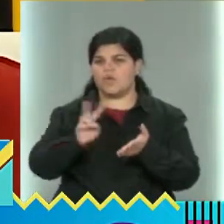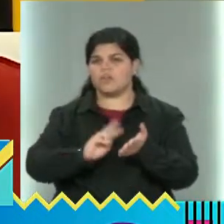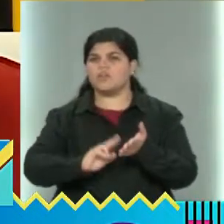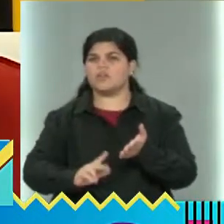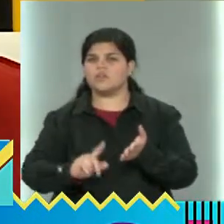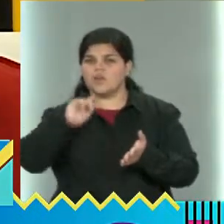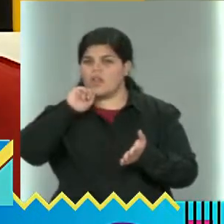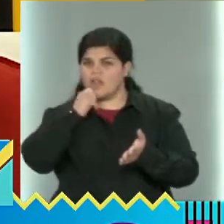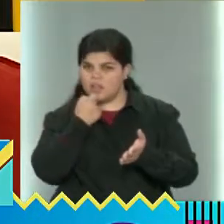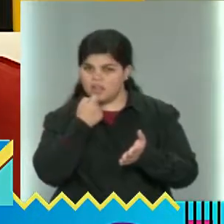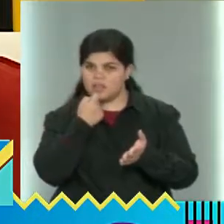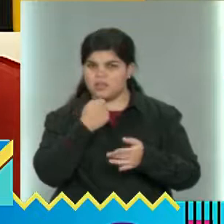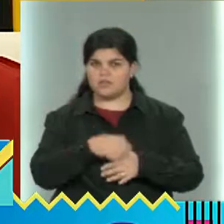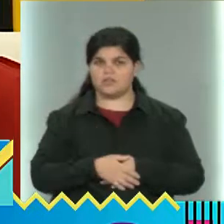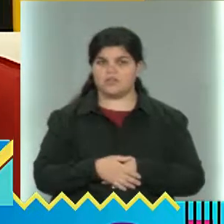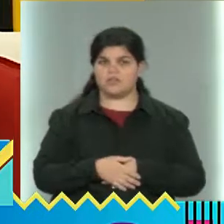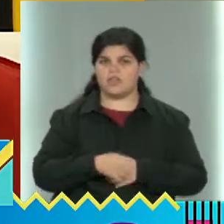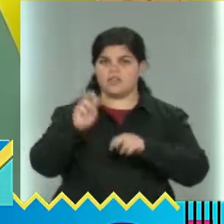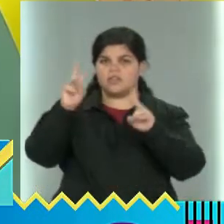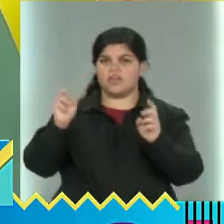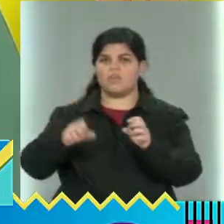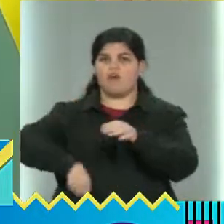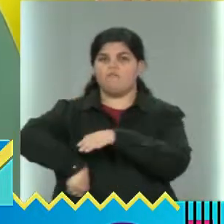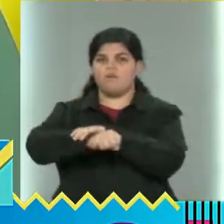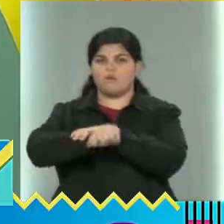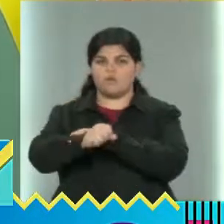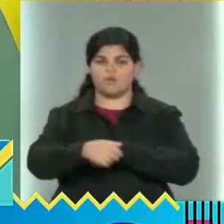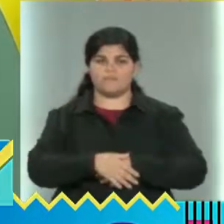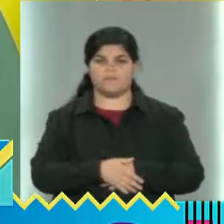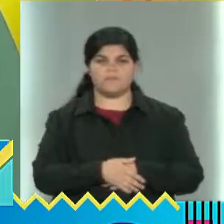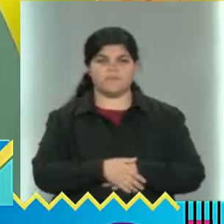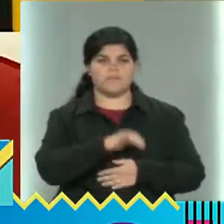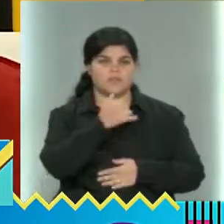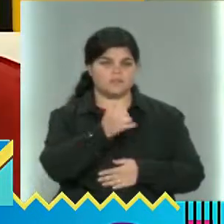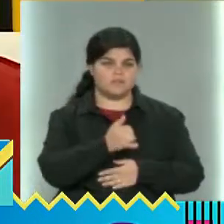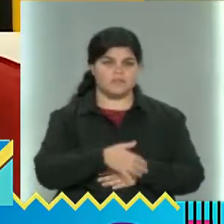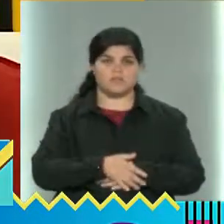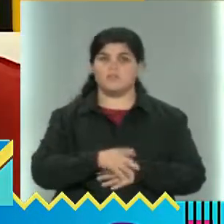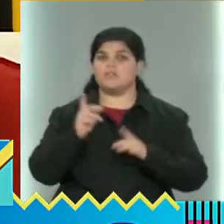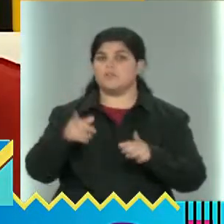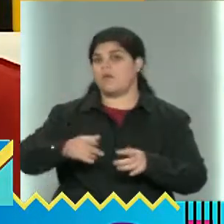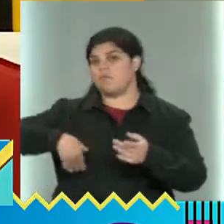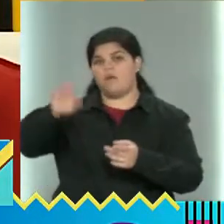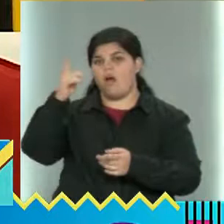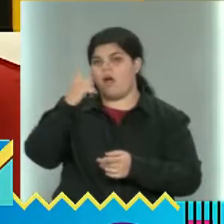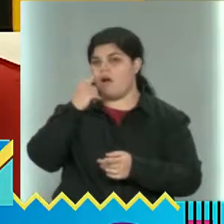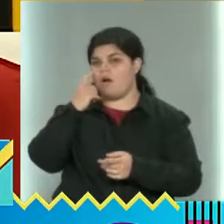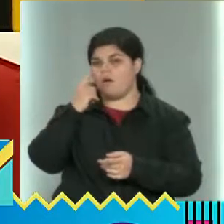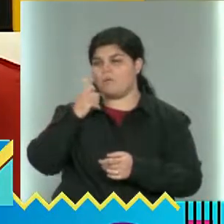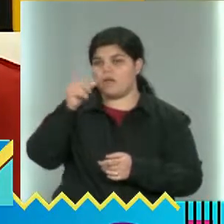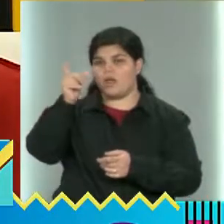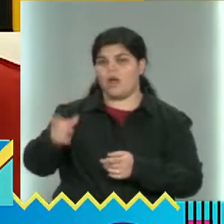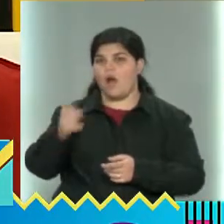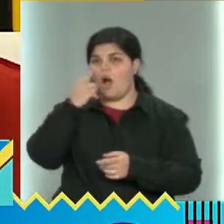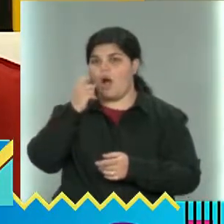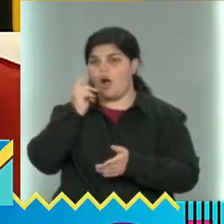muy linda la de esto del fútbol en la literatura, que más lo hacen los hombres, los autores que las